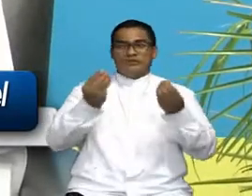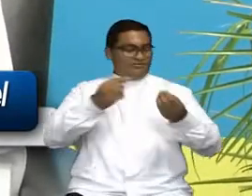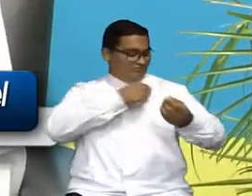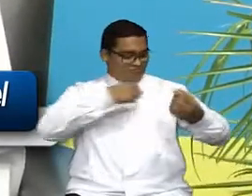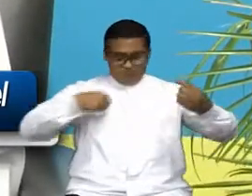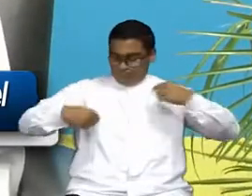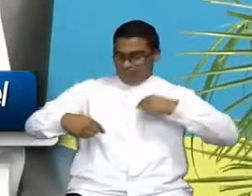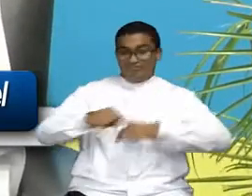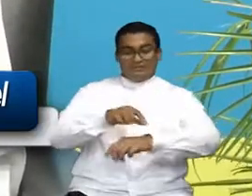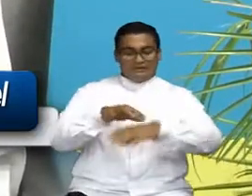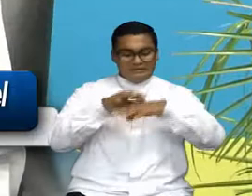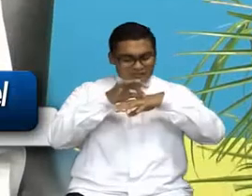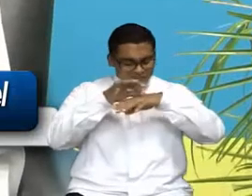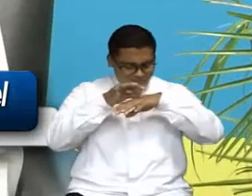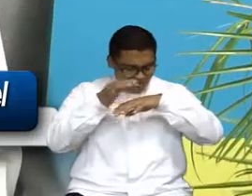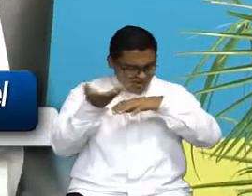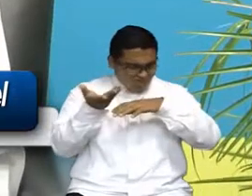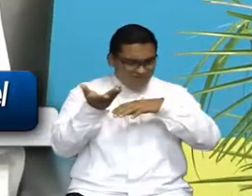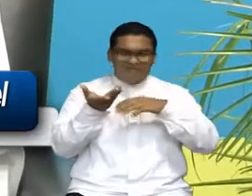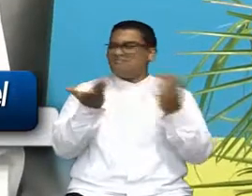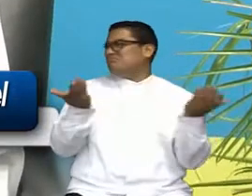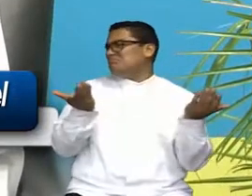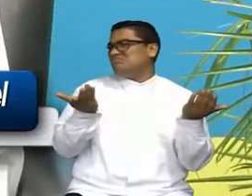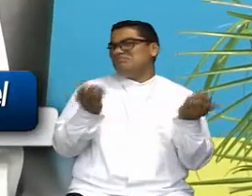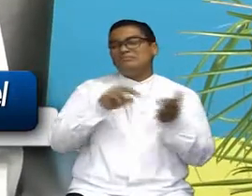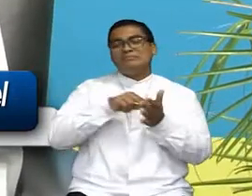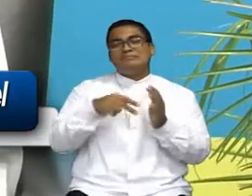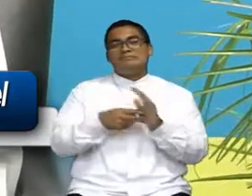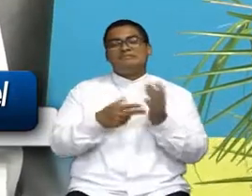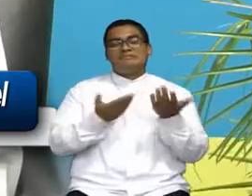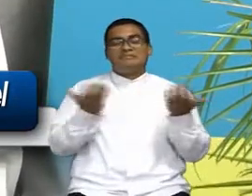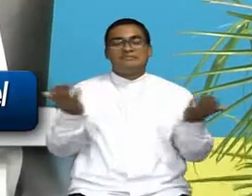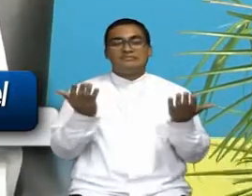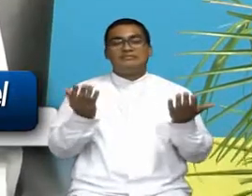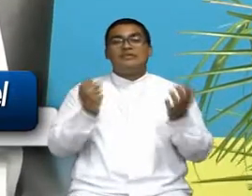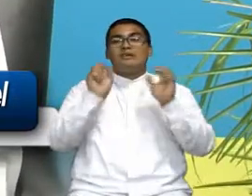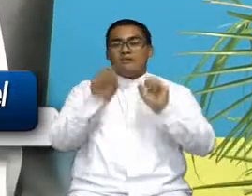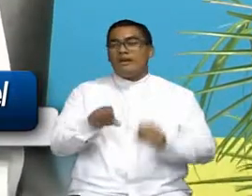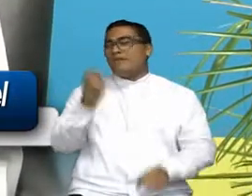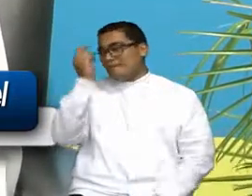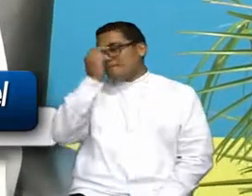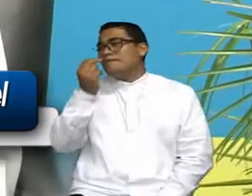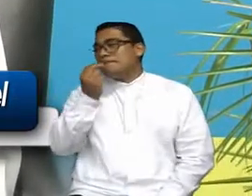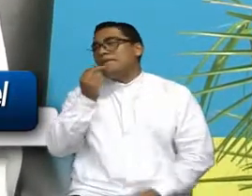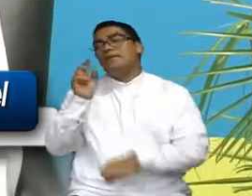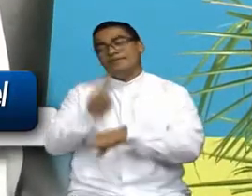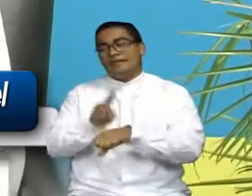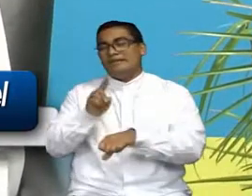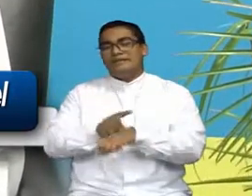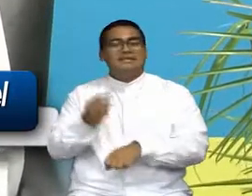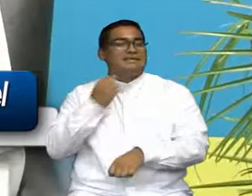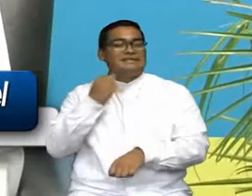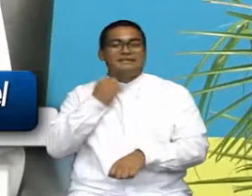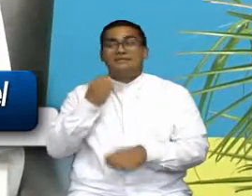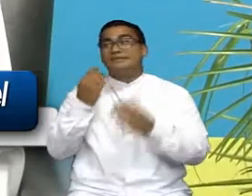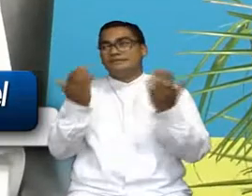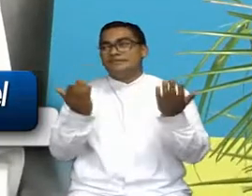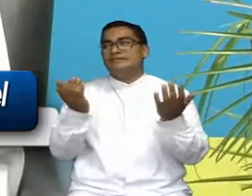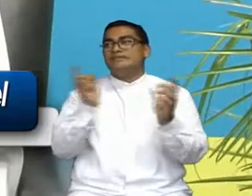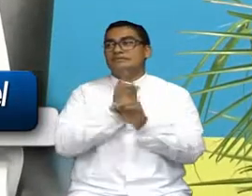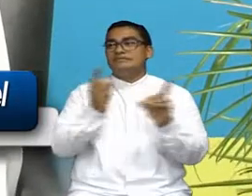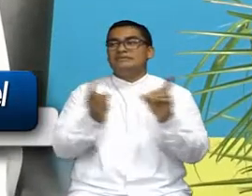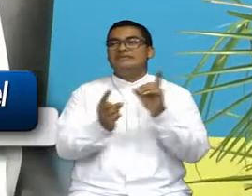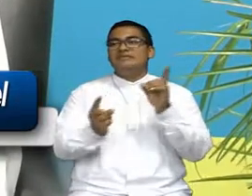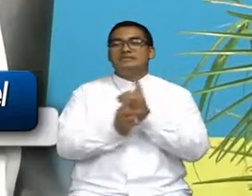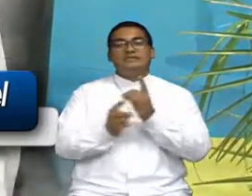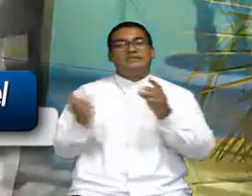morados en la piel. Sí, entonces sí, es un motivo de consulta muy frecuente y que se le tiene que hacer un abordaje médico.